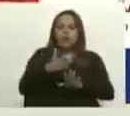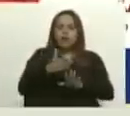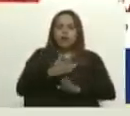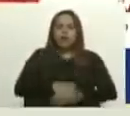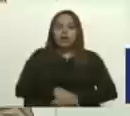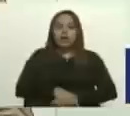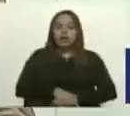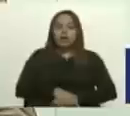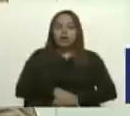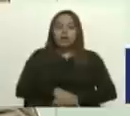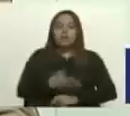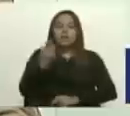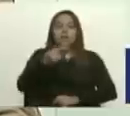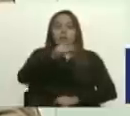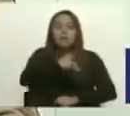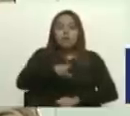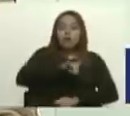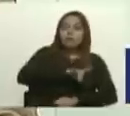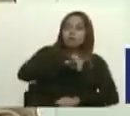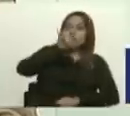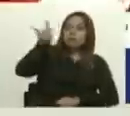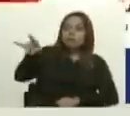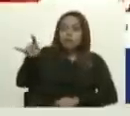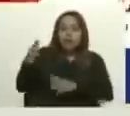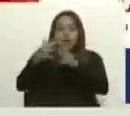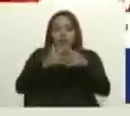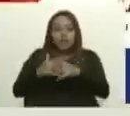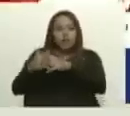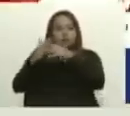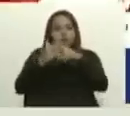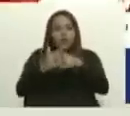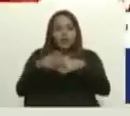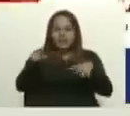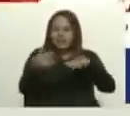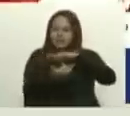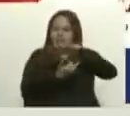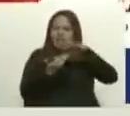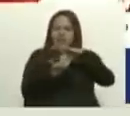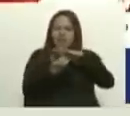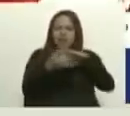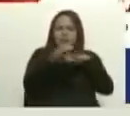a los Estados Unidos, de estas islas del Caricom.